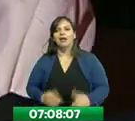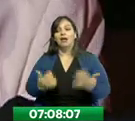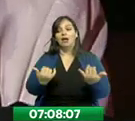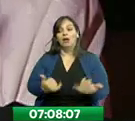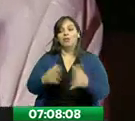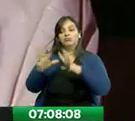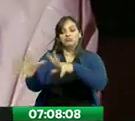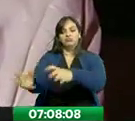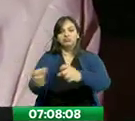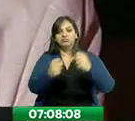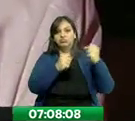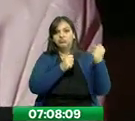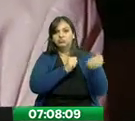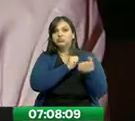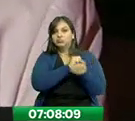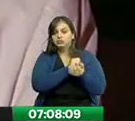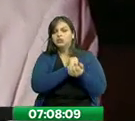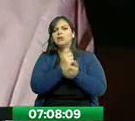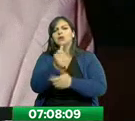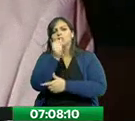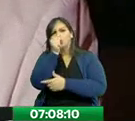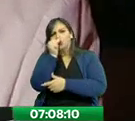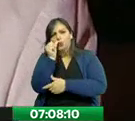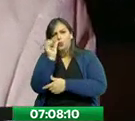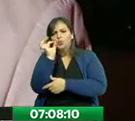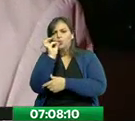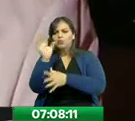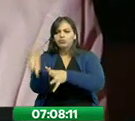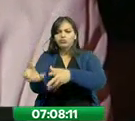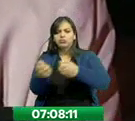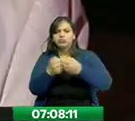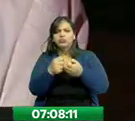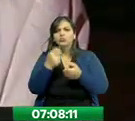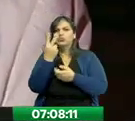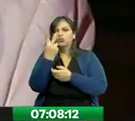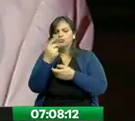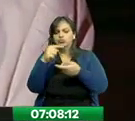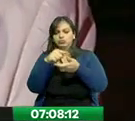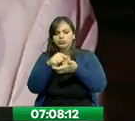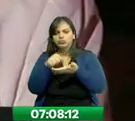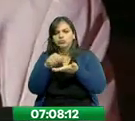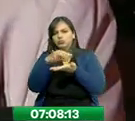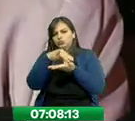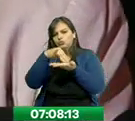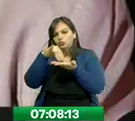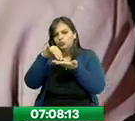para verificar de qué tipo de sustancia, ya que se encontraron 2 tipos de sustancia y cuál es el